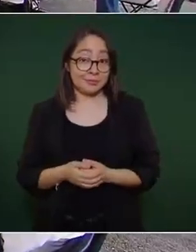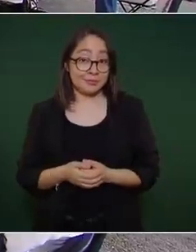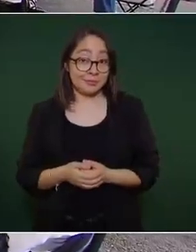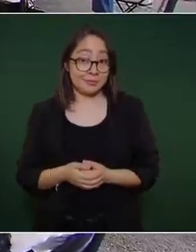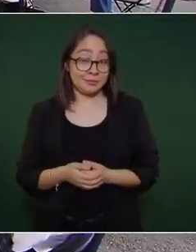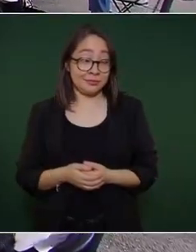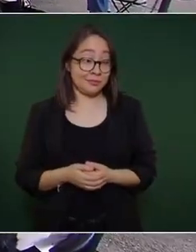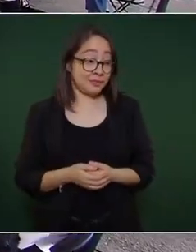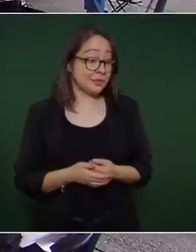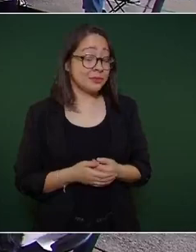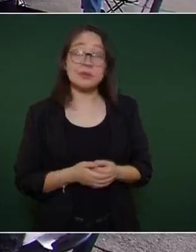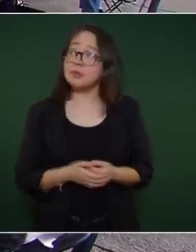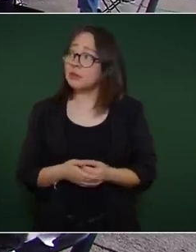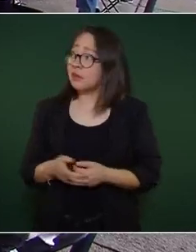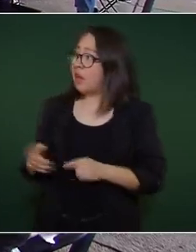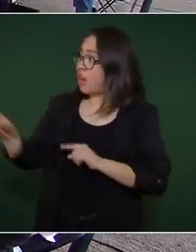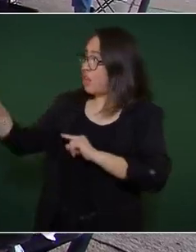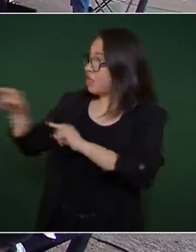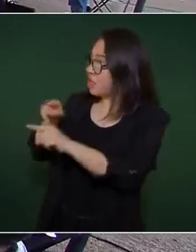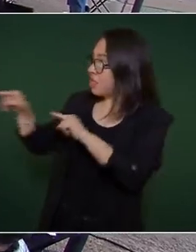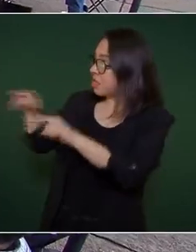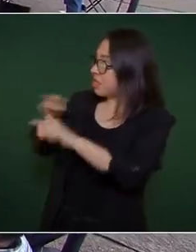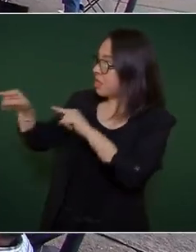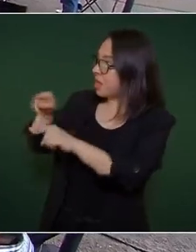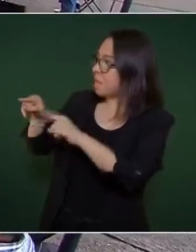dicen, guerra sucia,